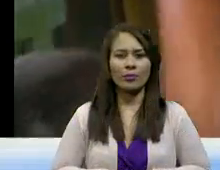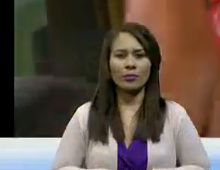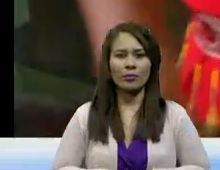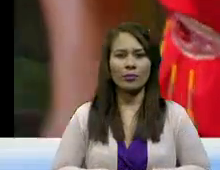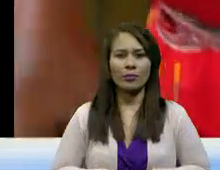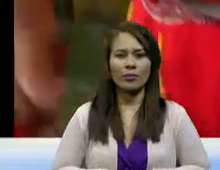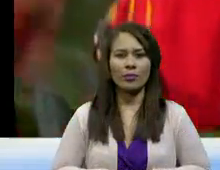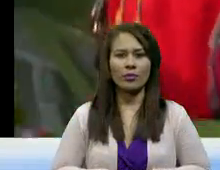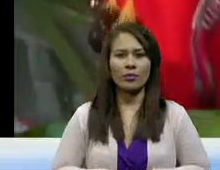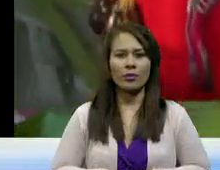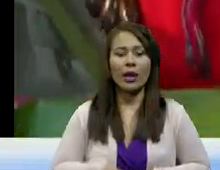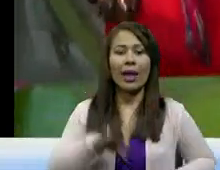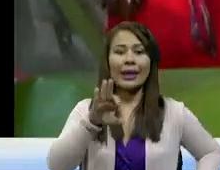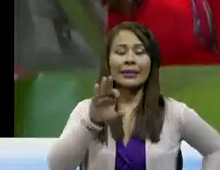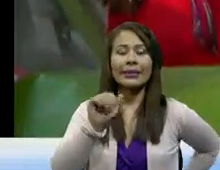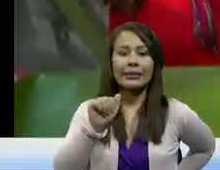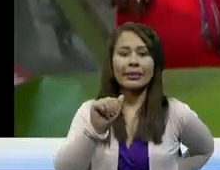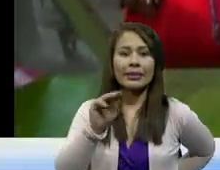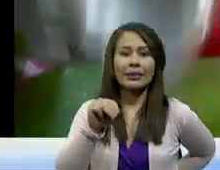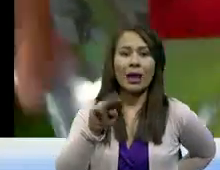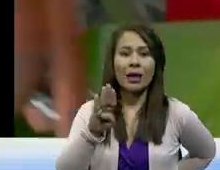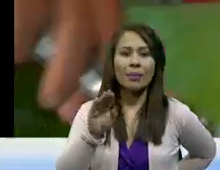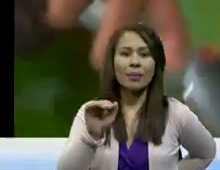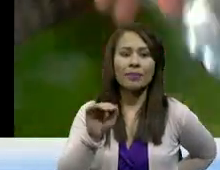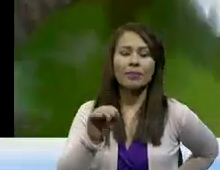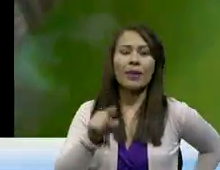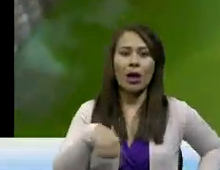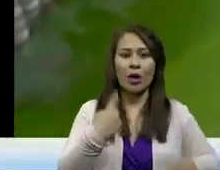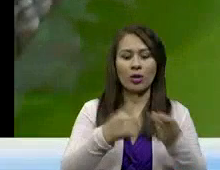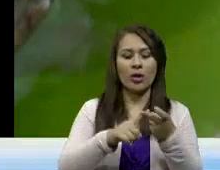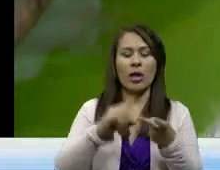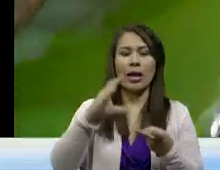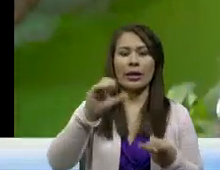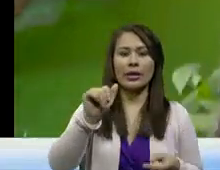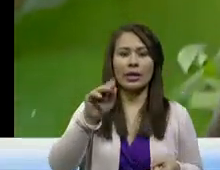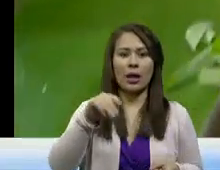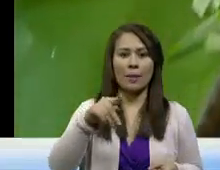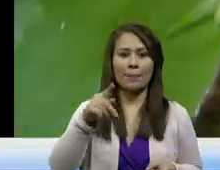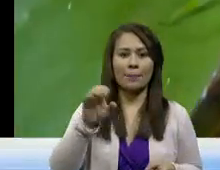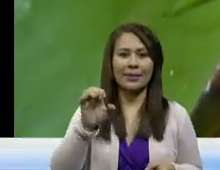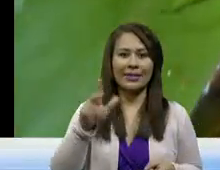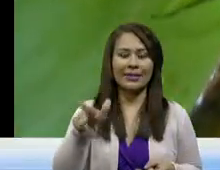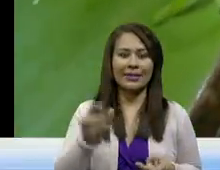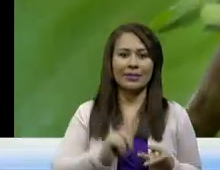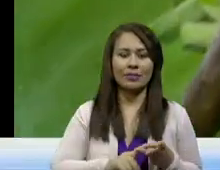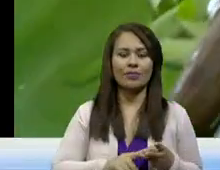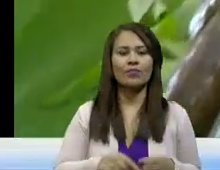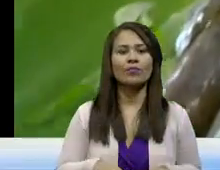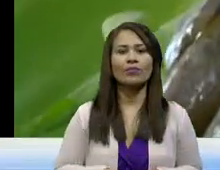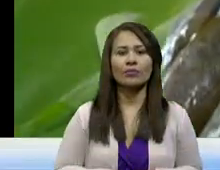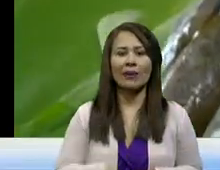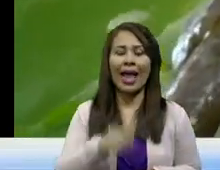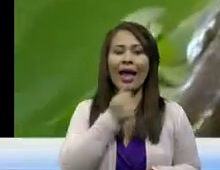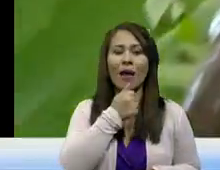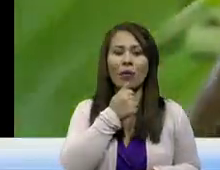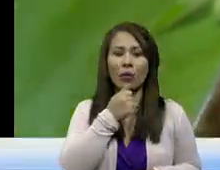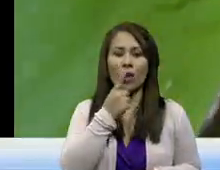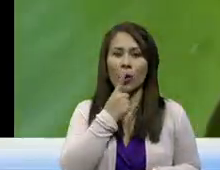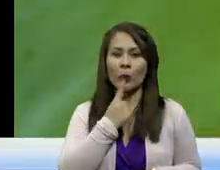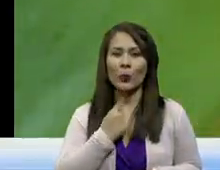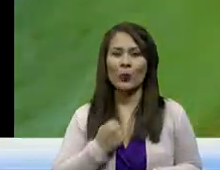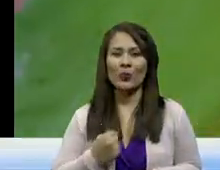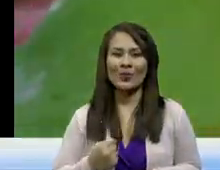es Damas, y estas son Campeches, este de acá es Viejitas. De agua dulce. Sí, de agua